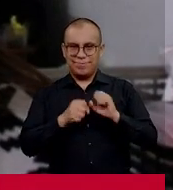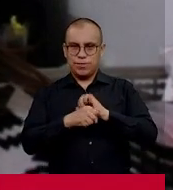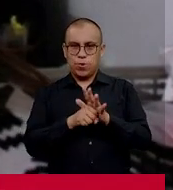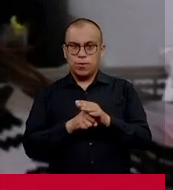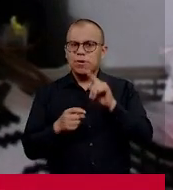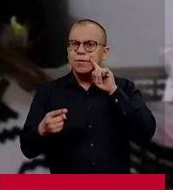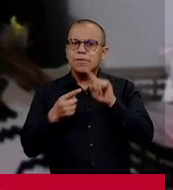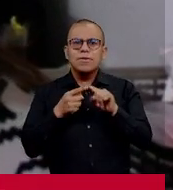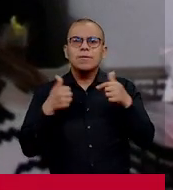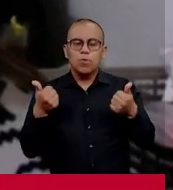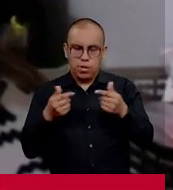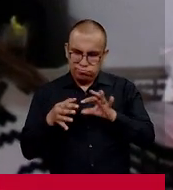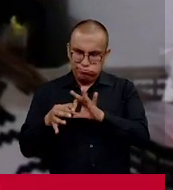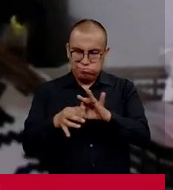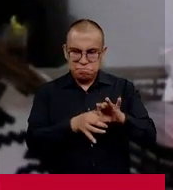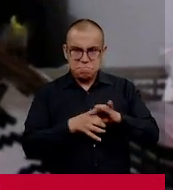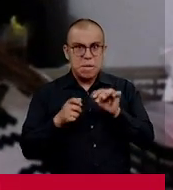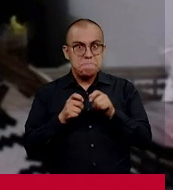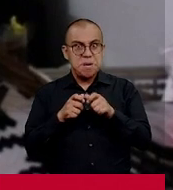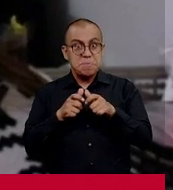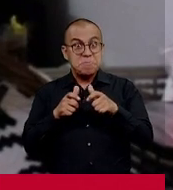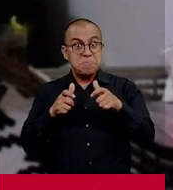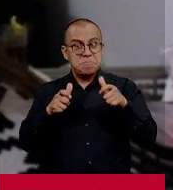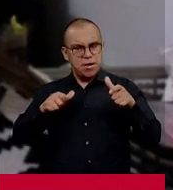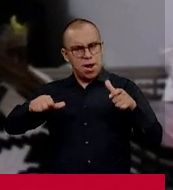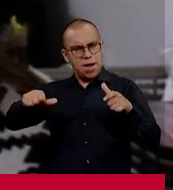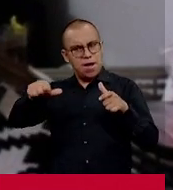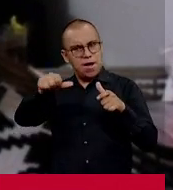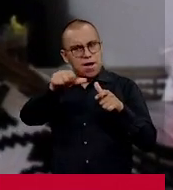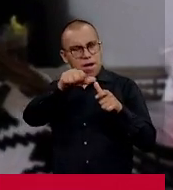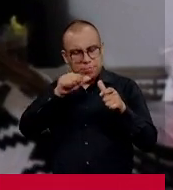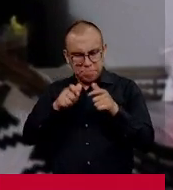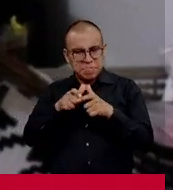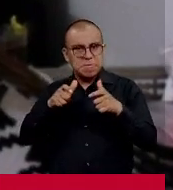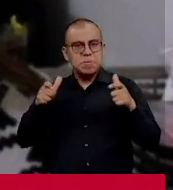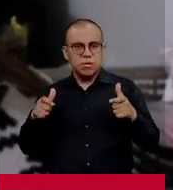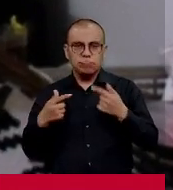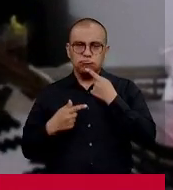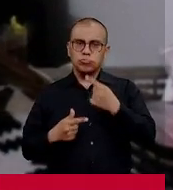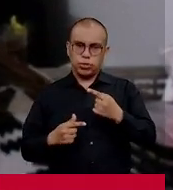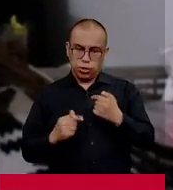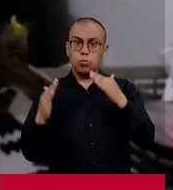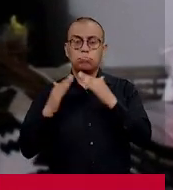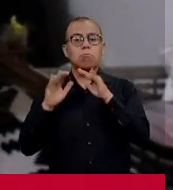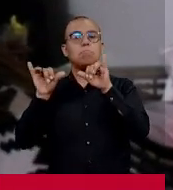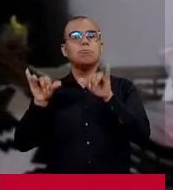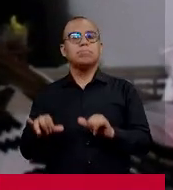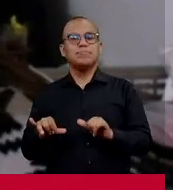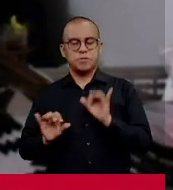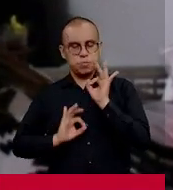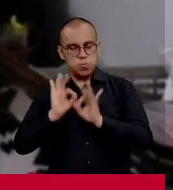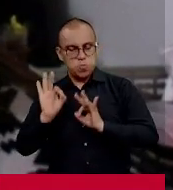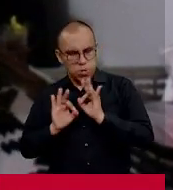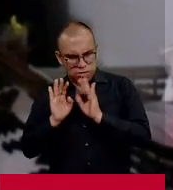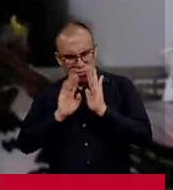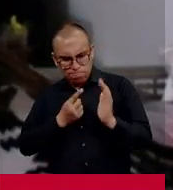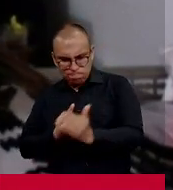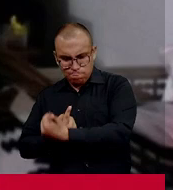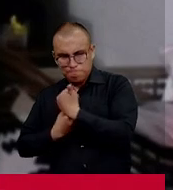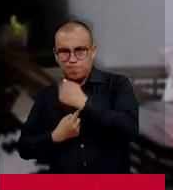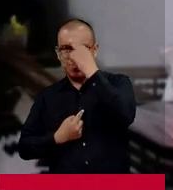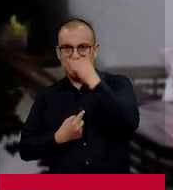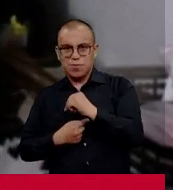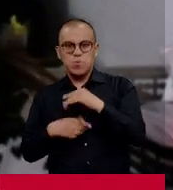idea es que nos unamos la mayor cantidad de mujeres posibles para decir, yo me quedo en casa cuidando y protegiendo a mi hijo